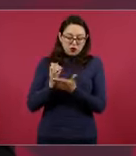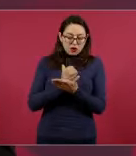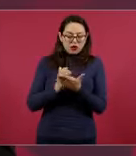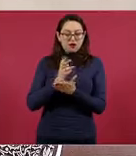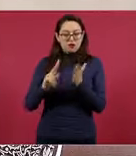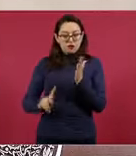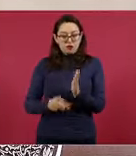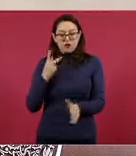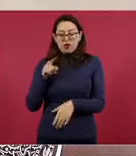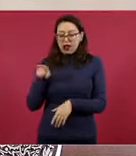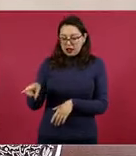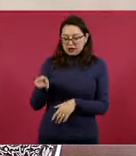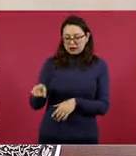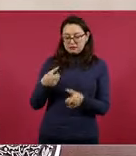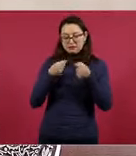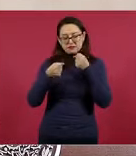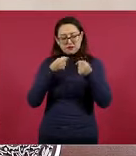periodista, fotógrafo.